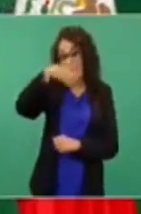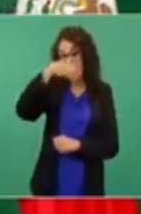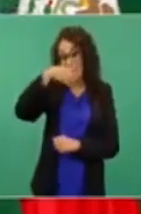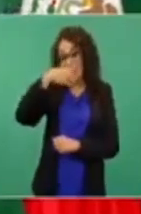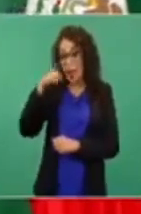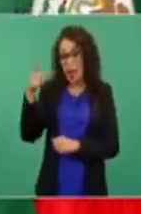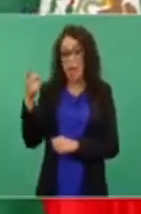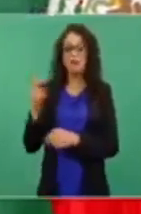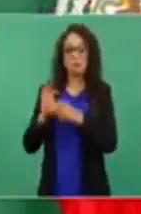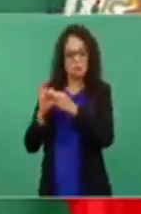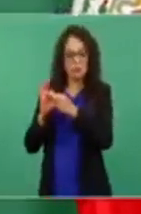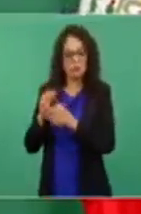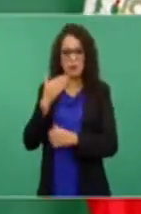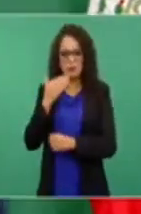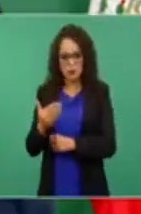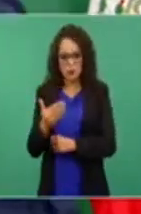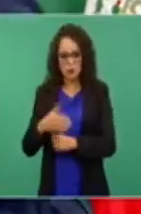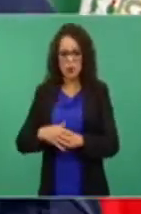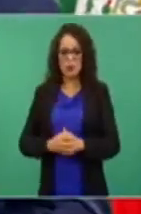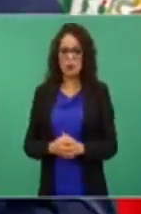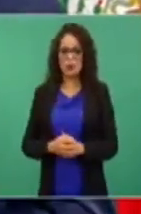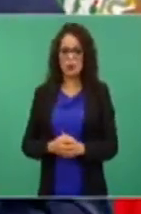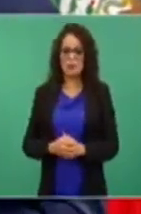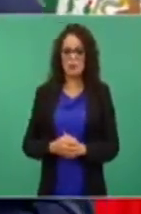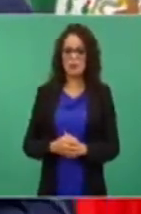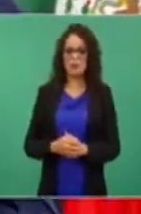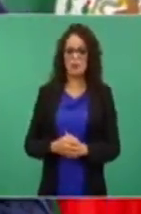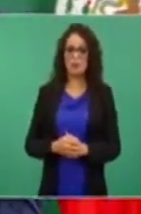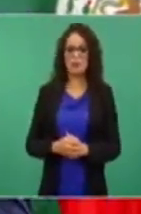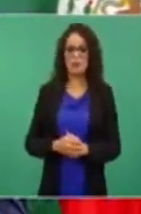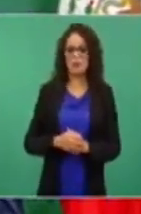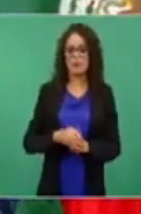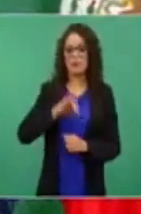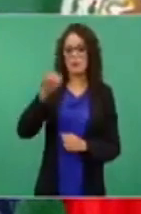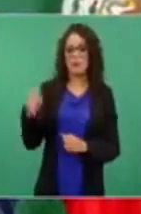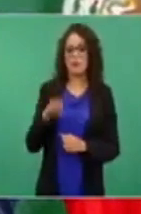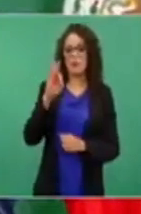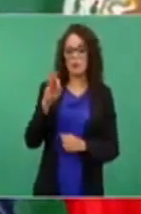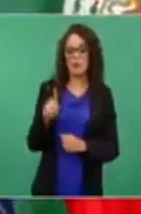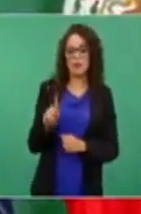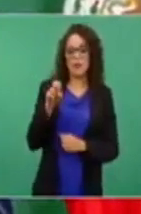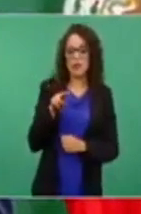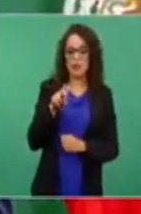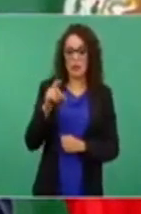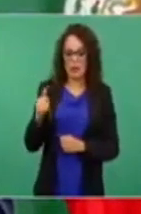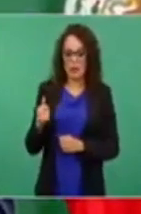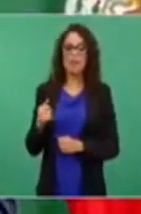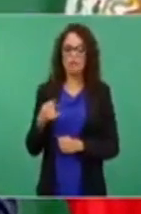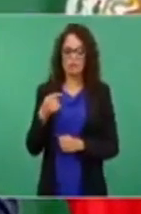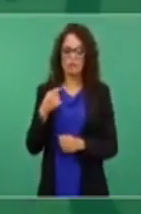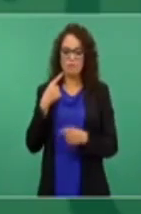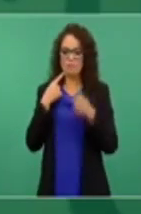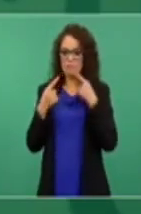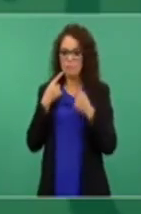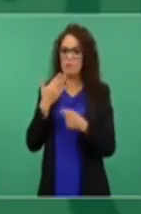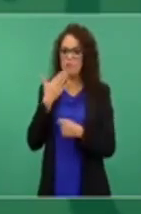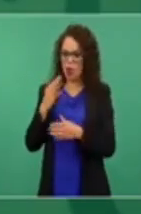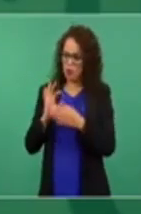y John F. Kennedy se entendió bien con el presidente Adolfo López Mateos.